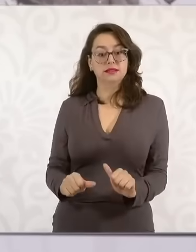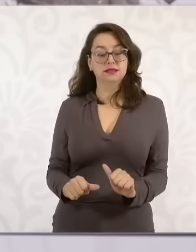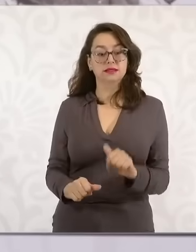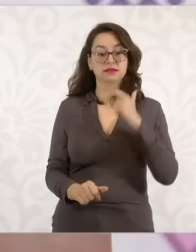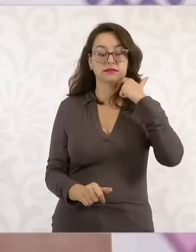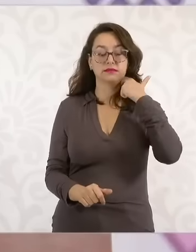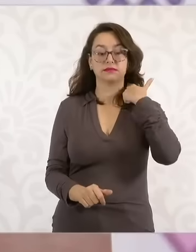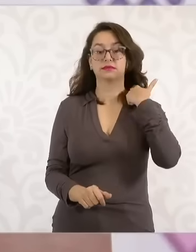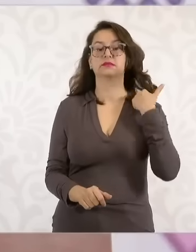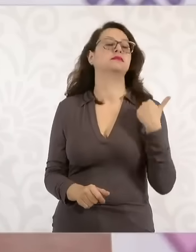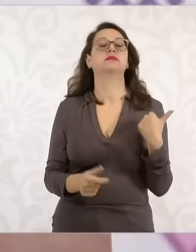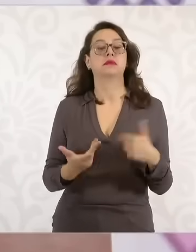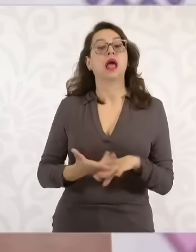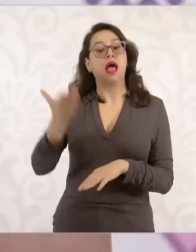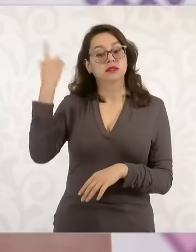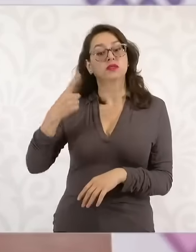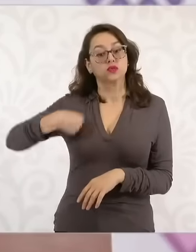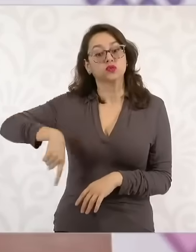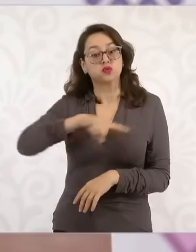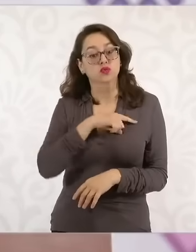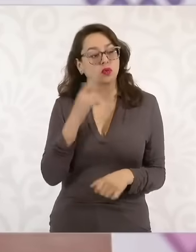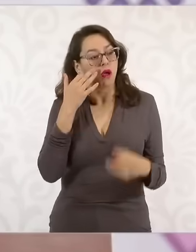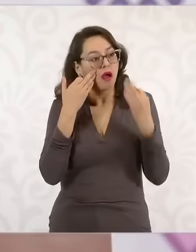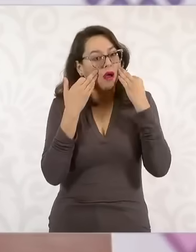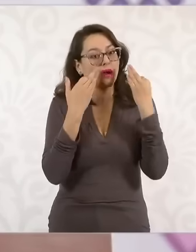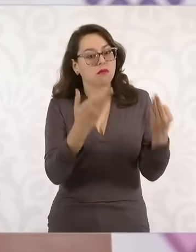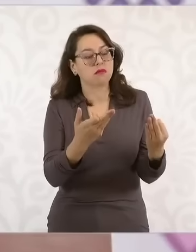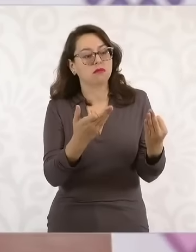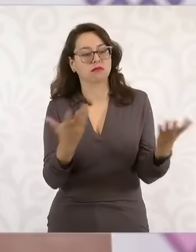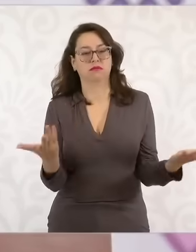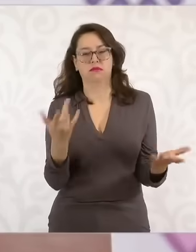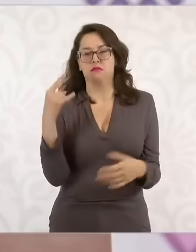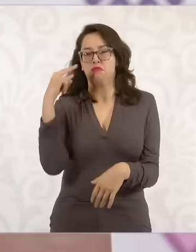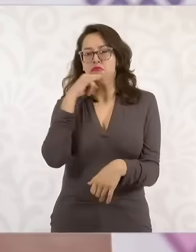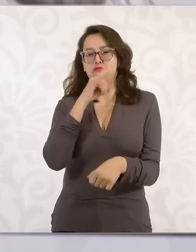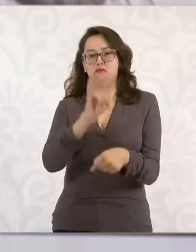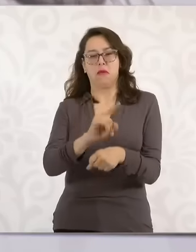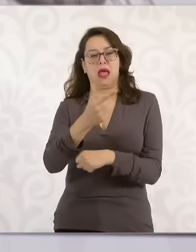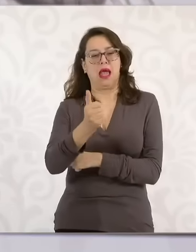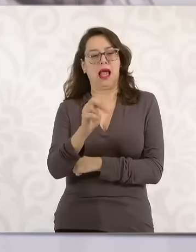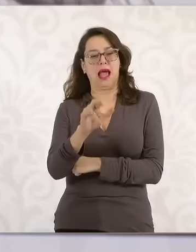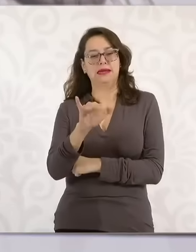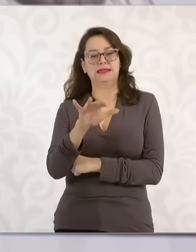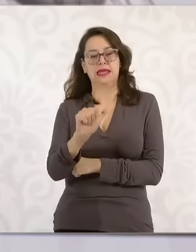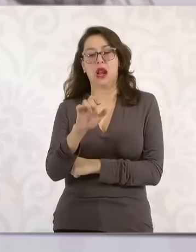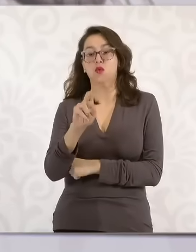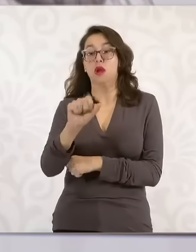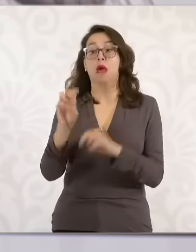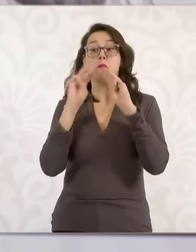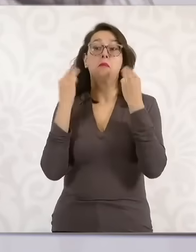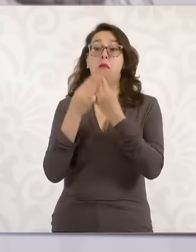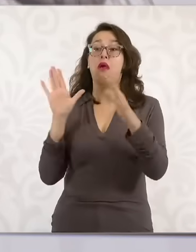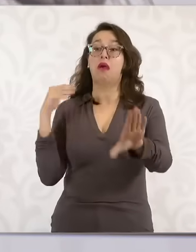Entonces, nosotros vivimos eso, pero además con la hipocresía de un García Luna que estaba vinculado con el